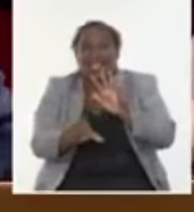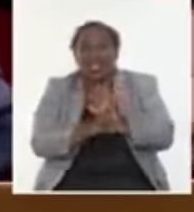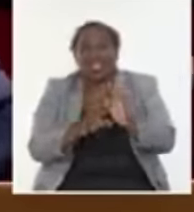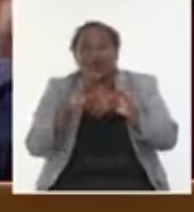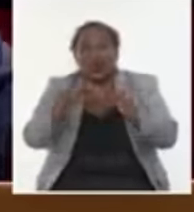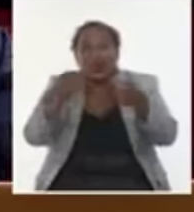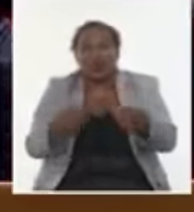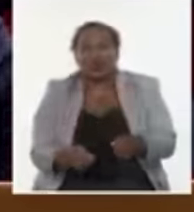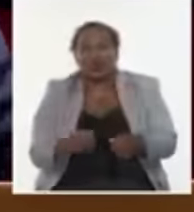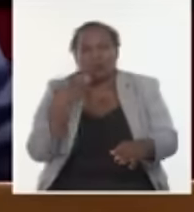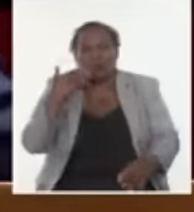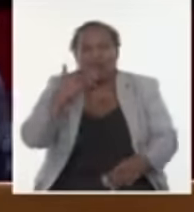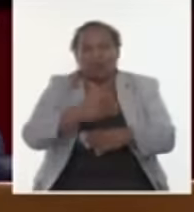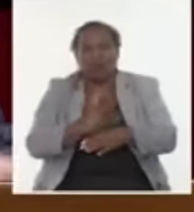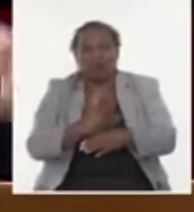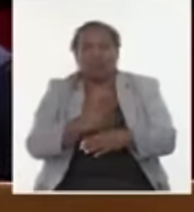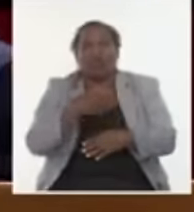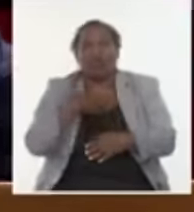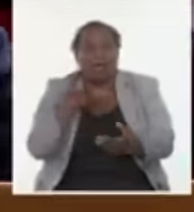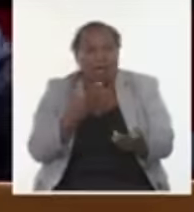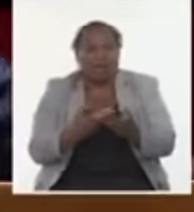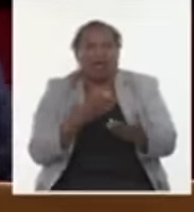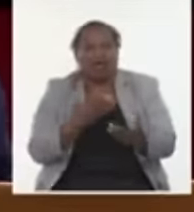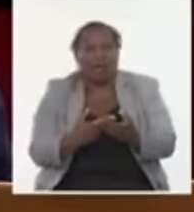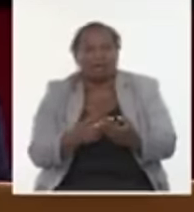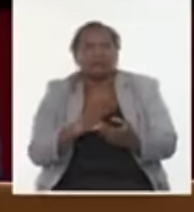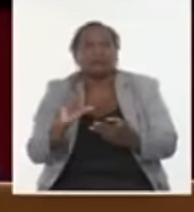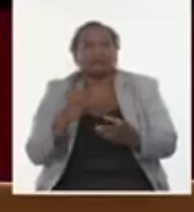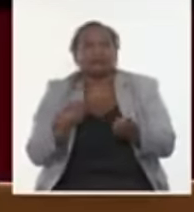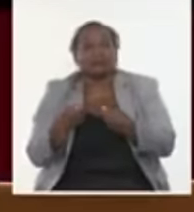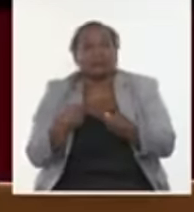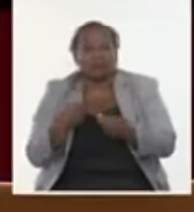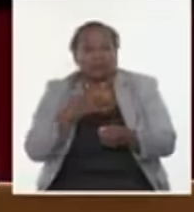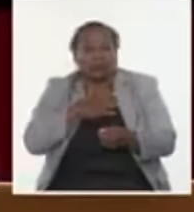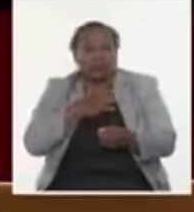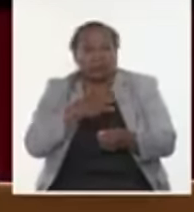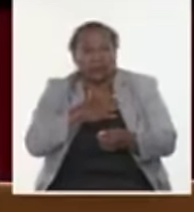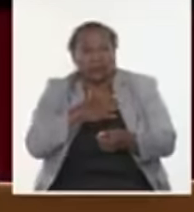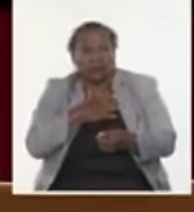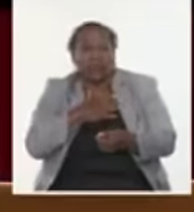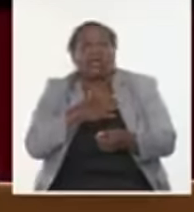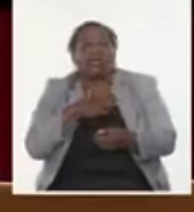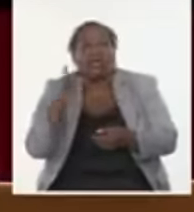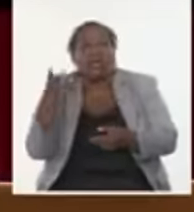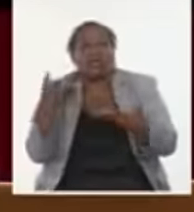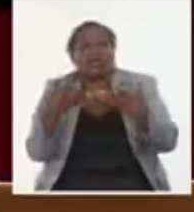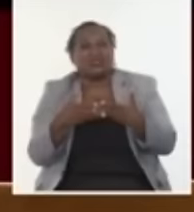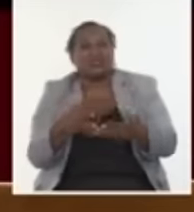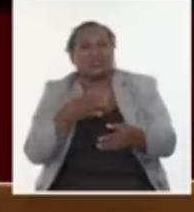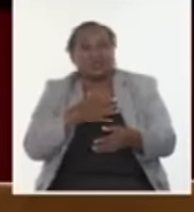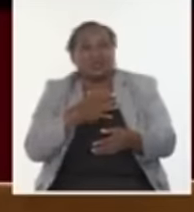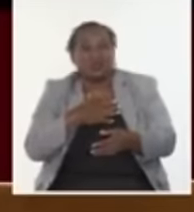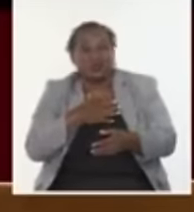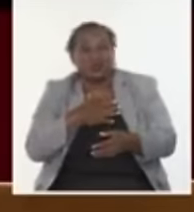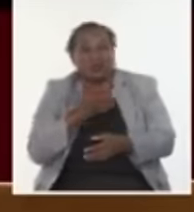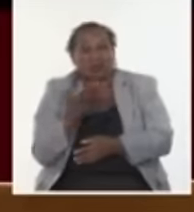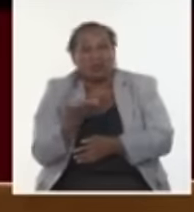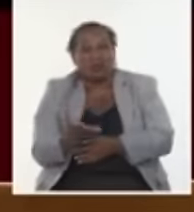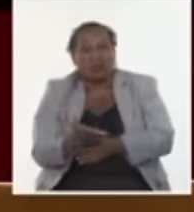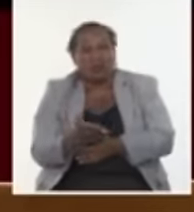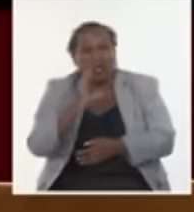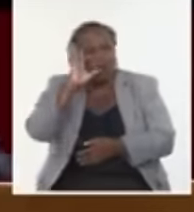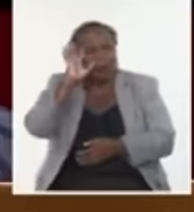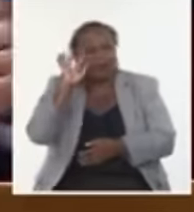la confianza de comercializar con nosotros, de establecer relaciones con nosotros. Les pedimos